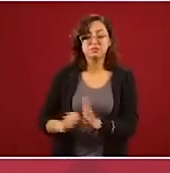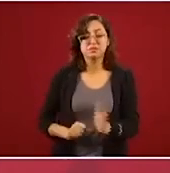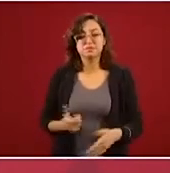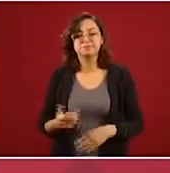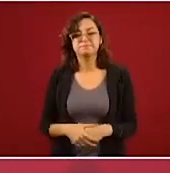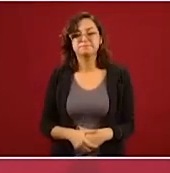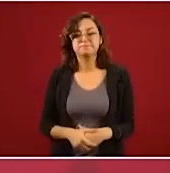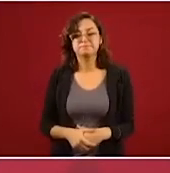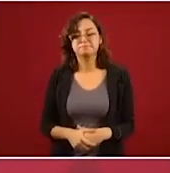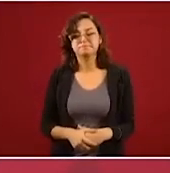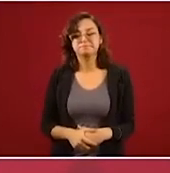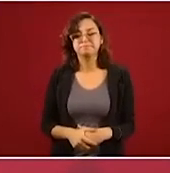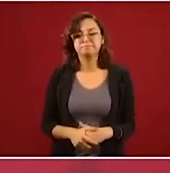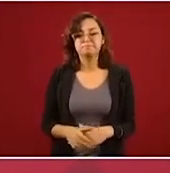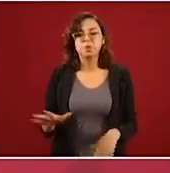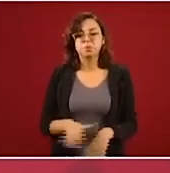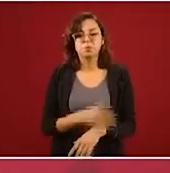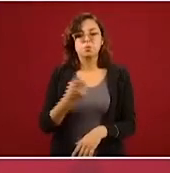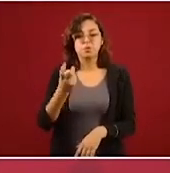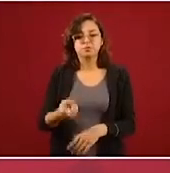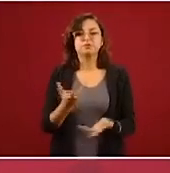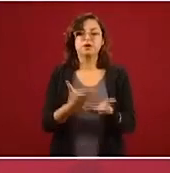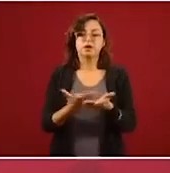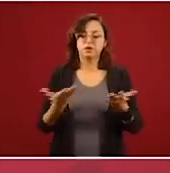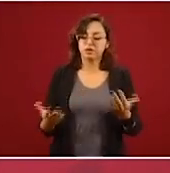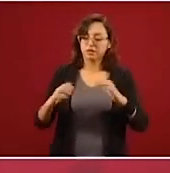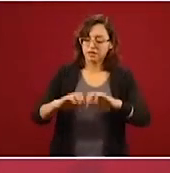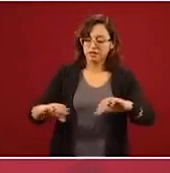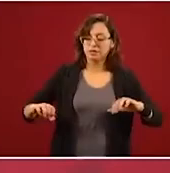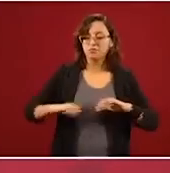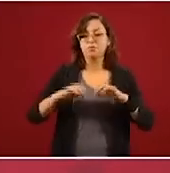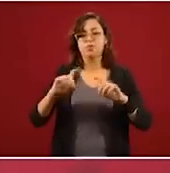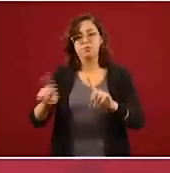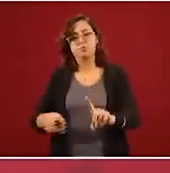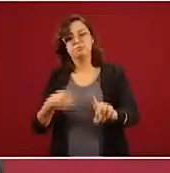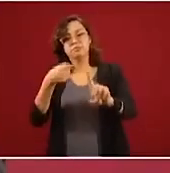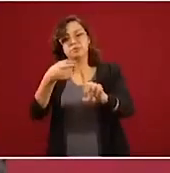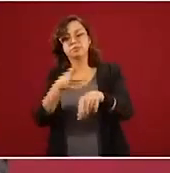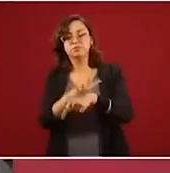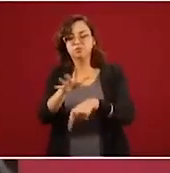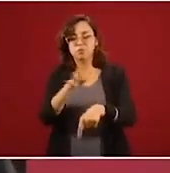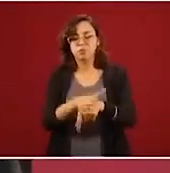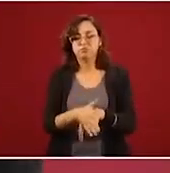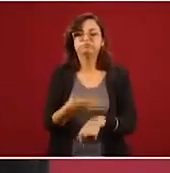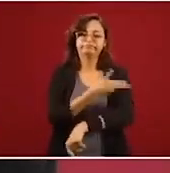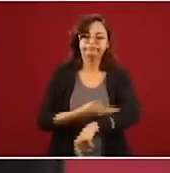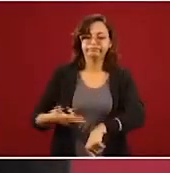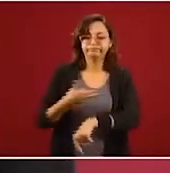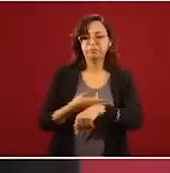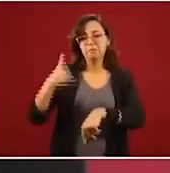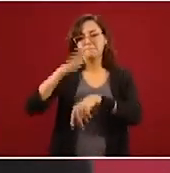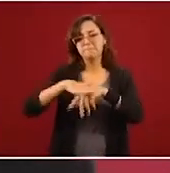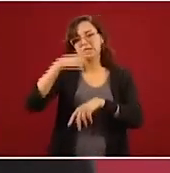Por eso, este gabinete, con el propósito de facilitar para que